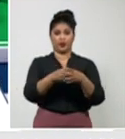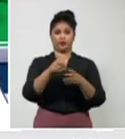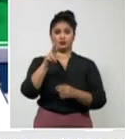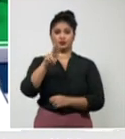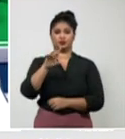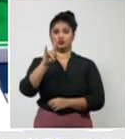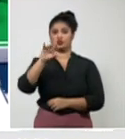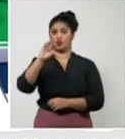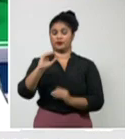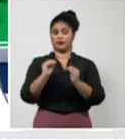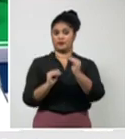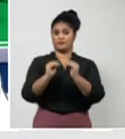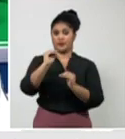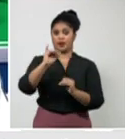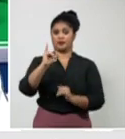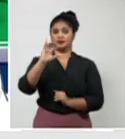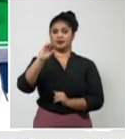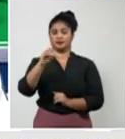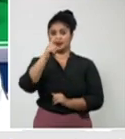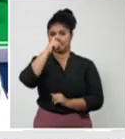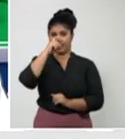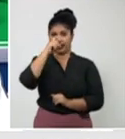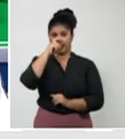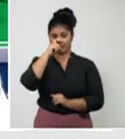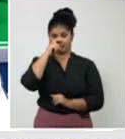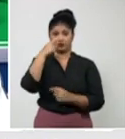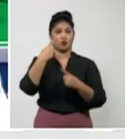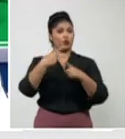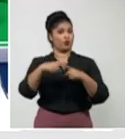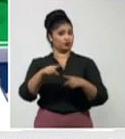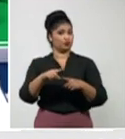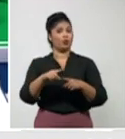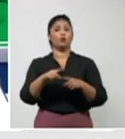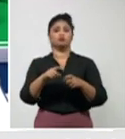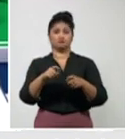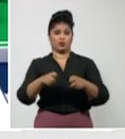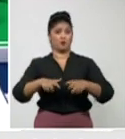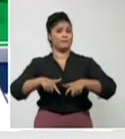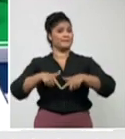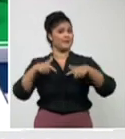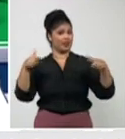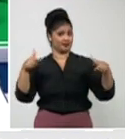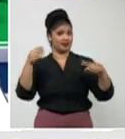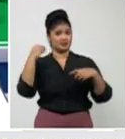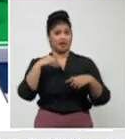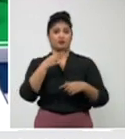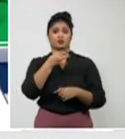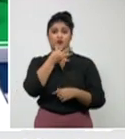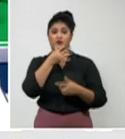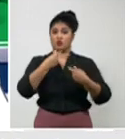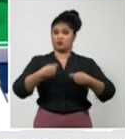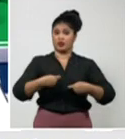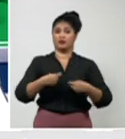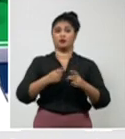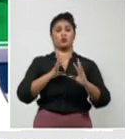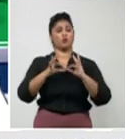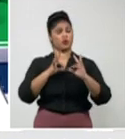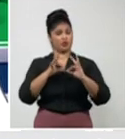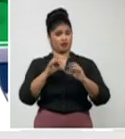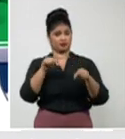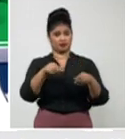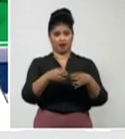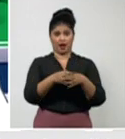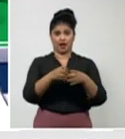de 60, otra cifra muy elevada por los riesgos que representa esta edad. 160